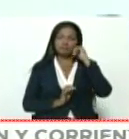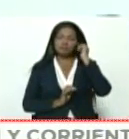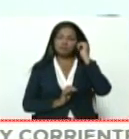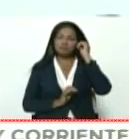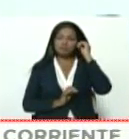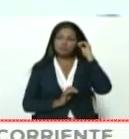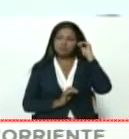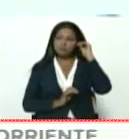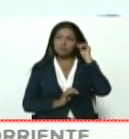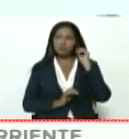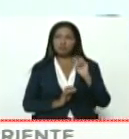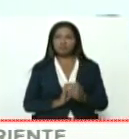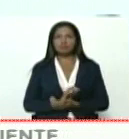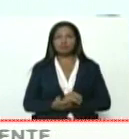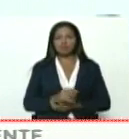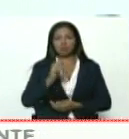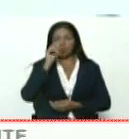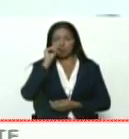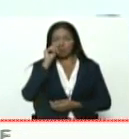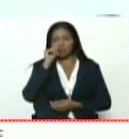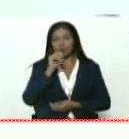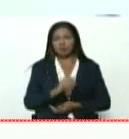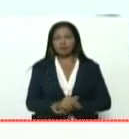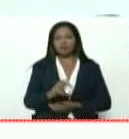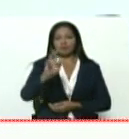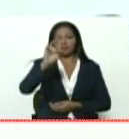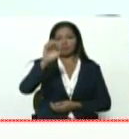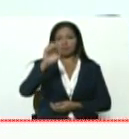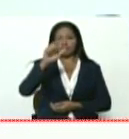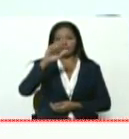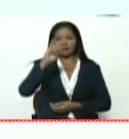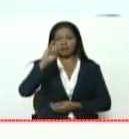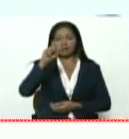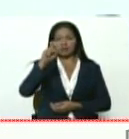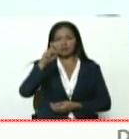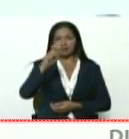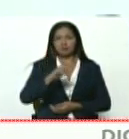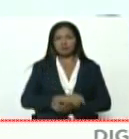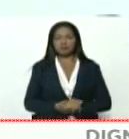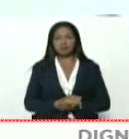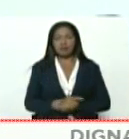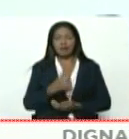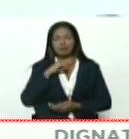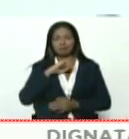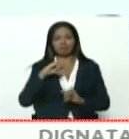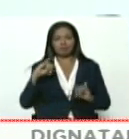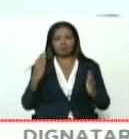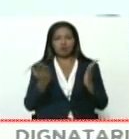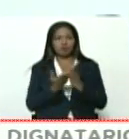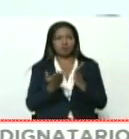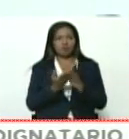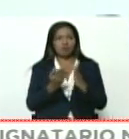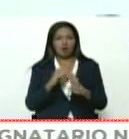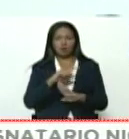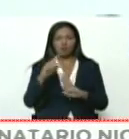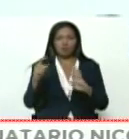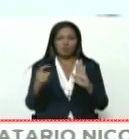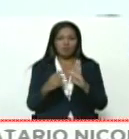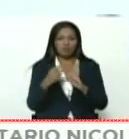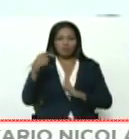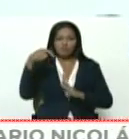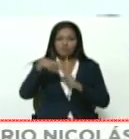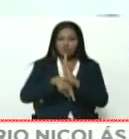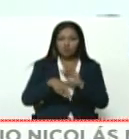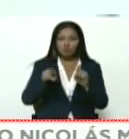su rector, el general Félix Osorio, ha hecho un estudio muy completo y